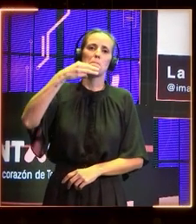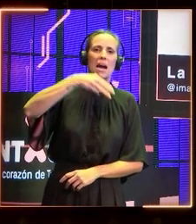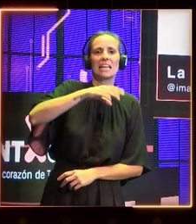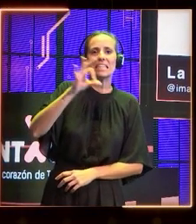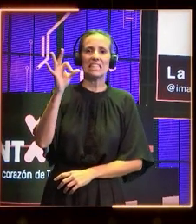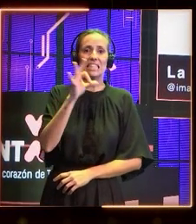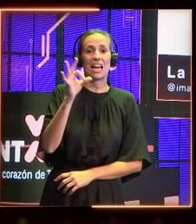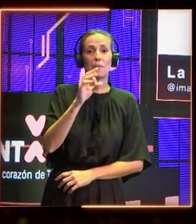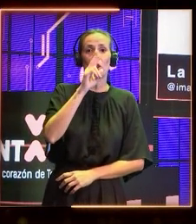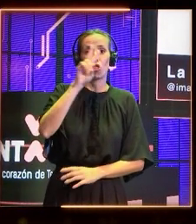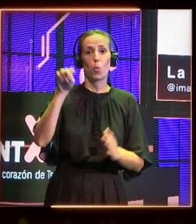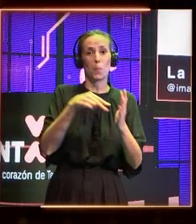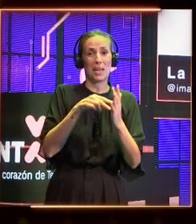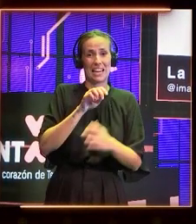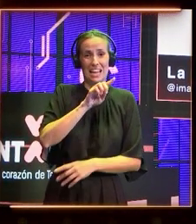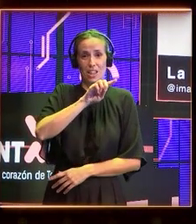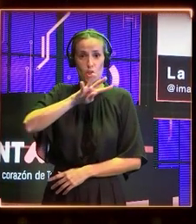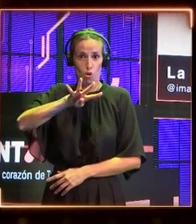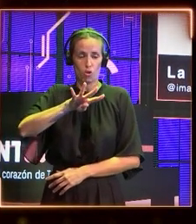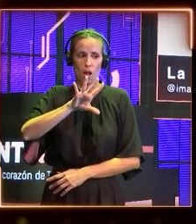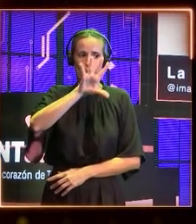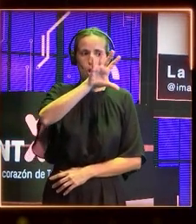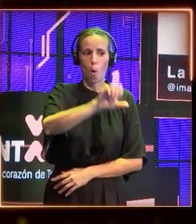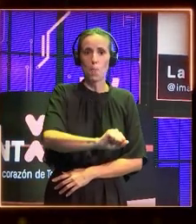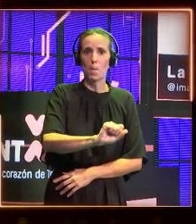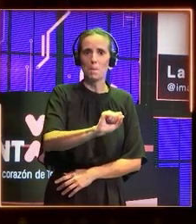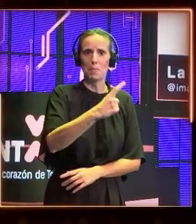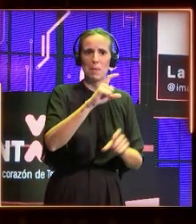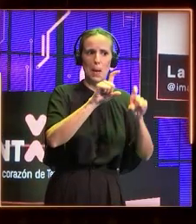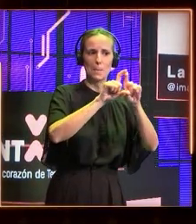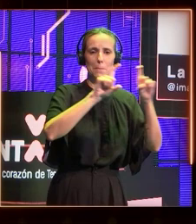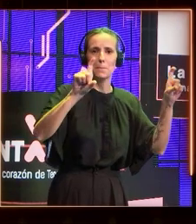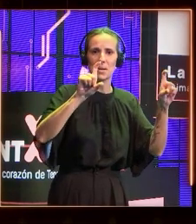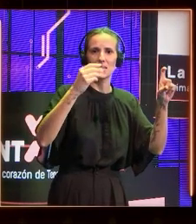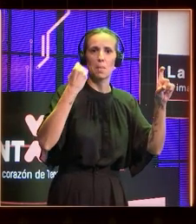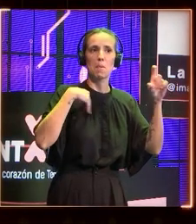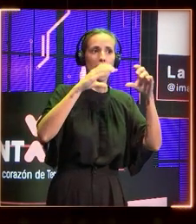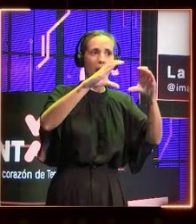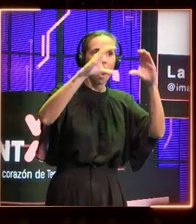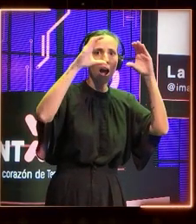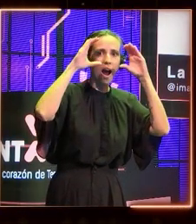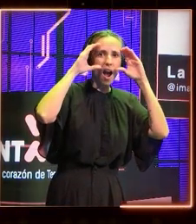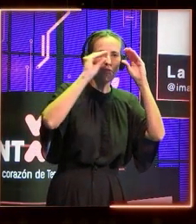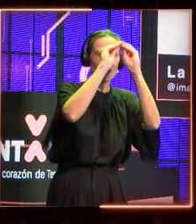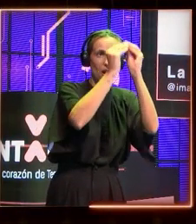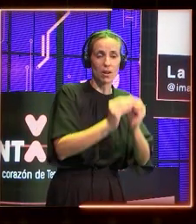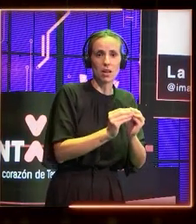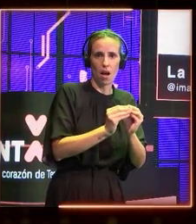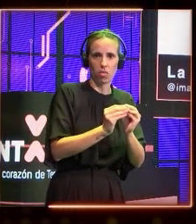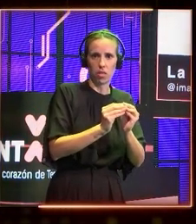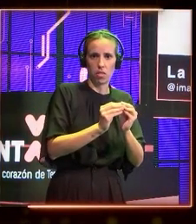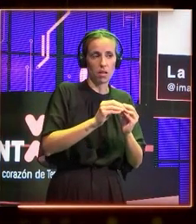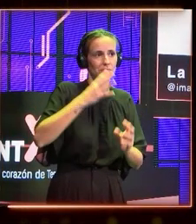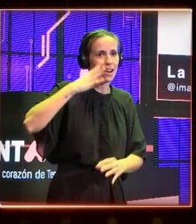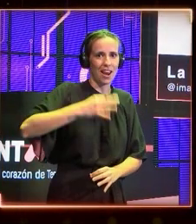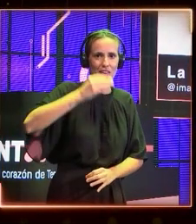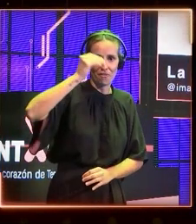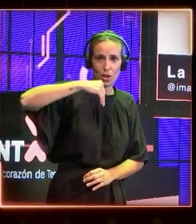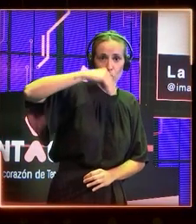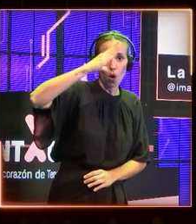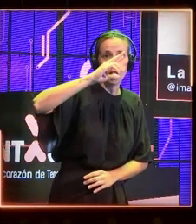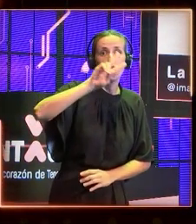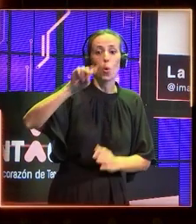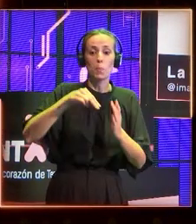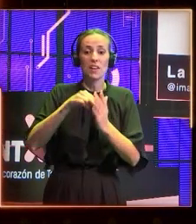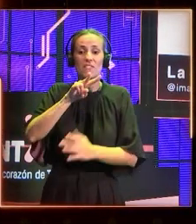citaba en 2014 cuando compró la primera empresa fabricante de gafas de realidad virtual cuando en 2021 hizo el